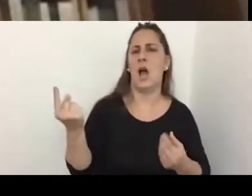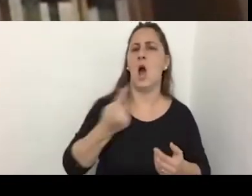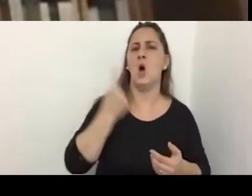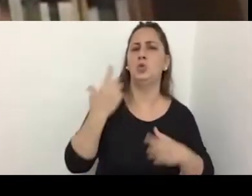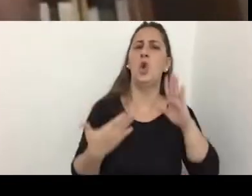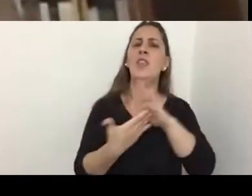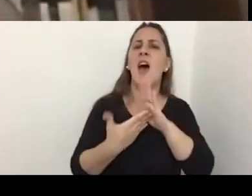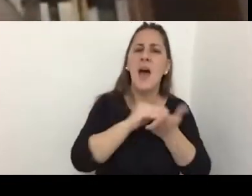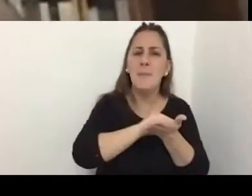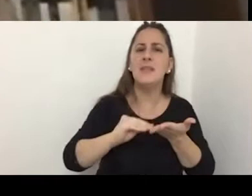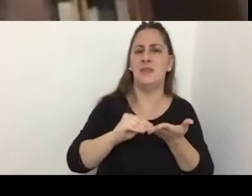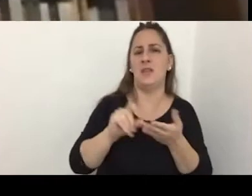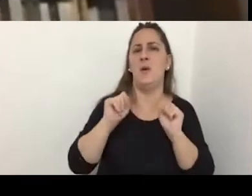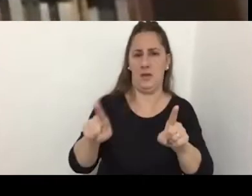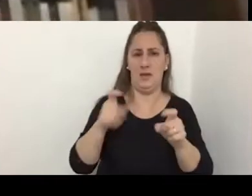por ejemplo.